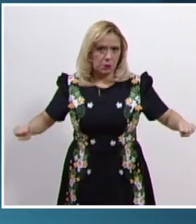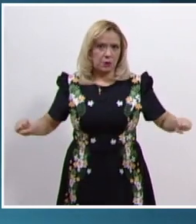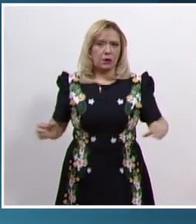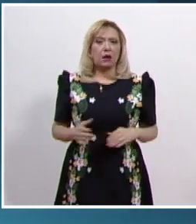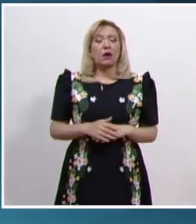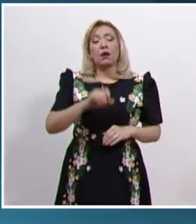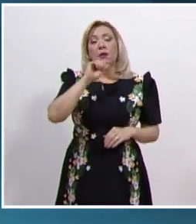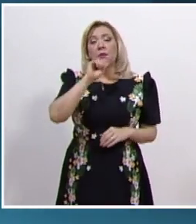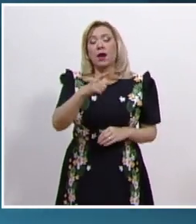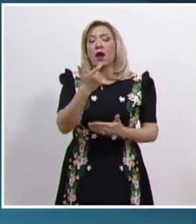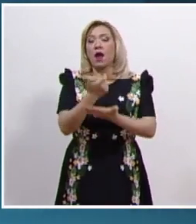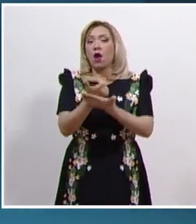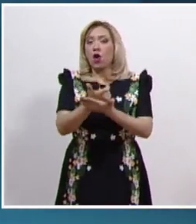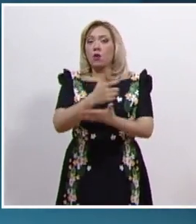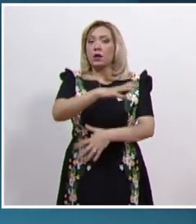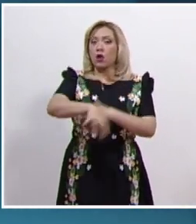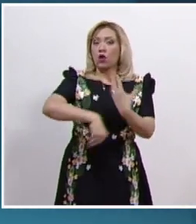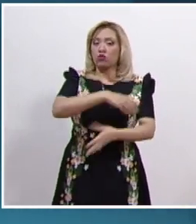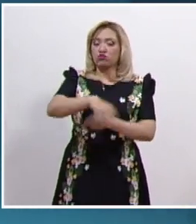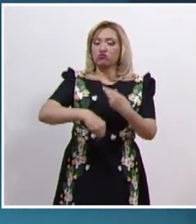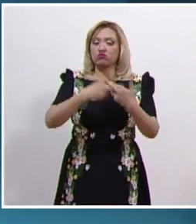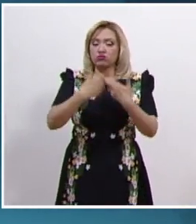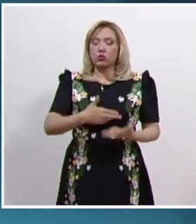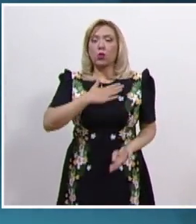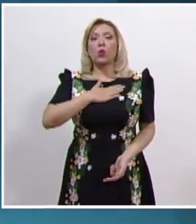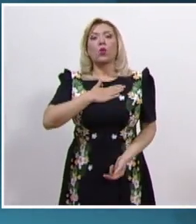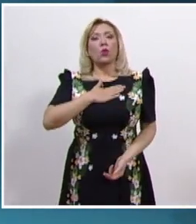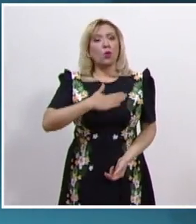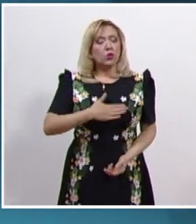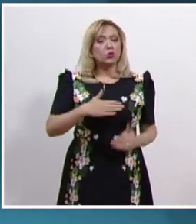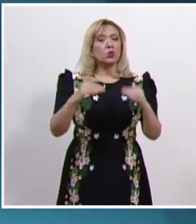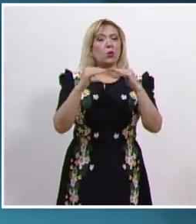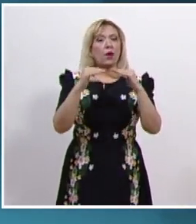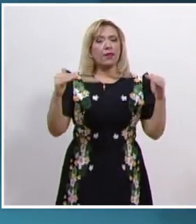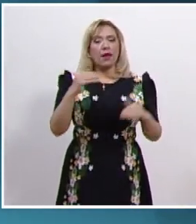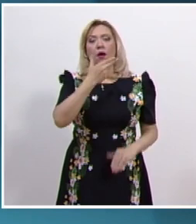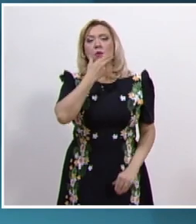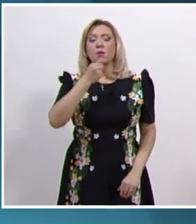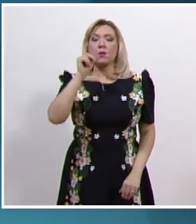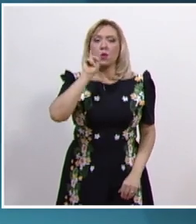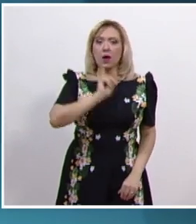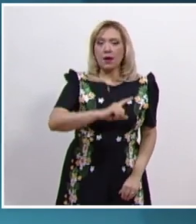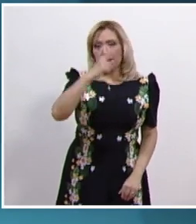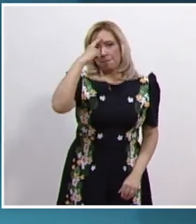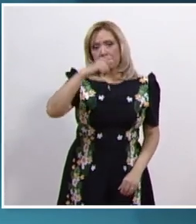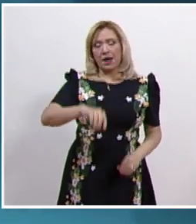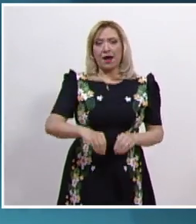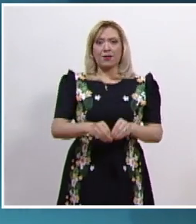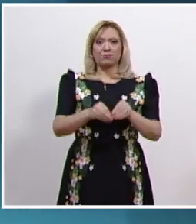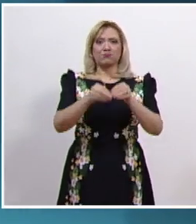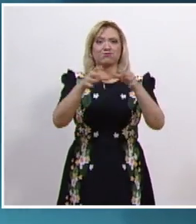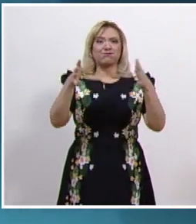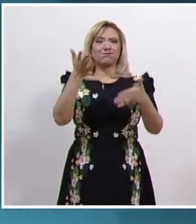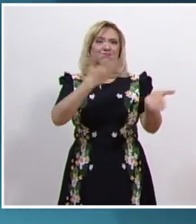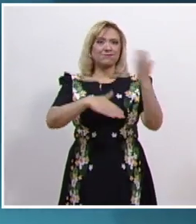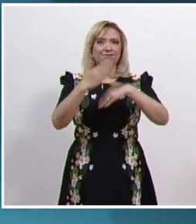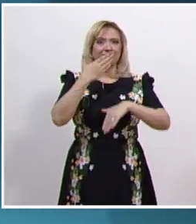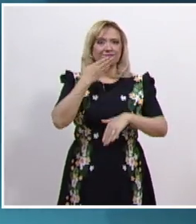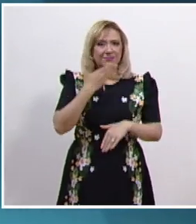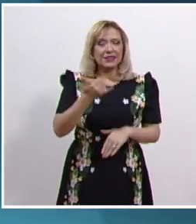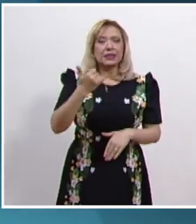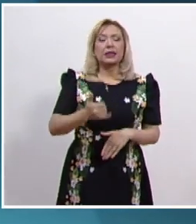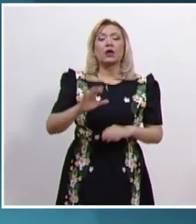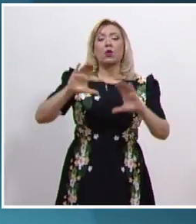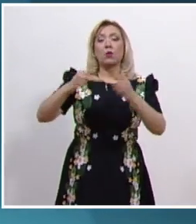las acciones para un desarrollo económico equitativo, la igualdad de género como requisito para el desarrollo sostenible y la atención a